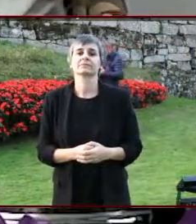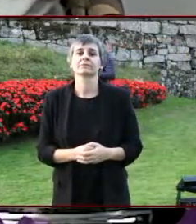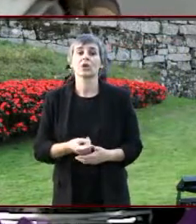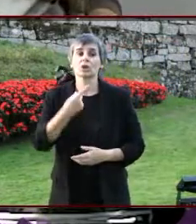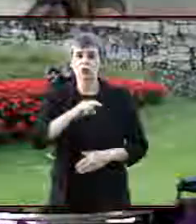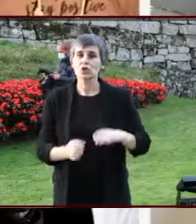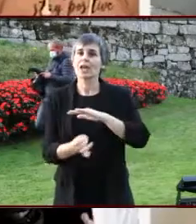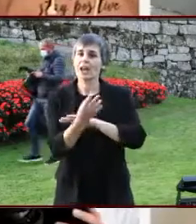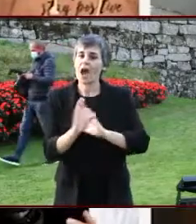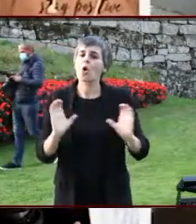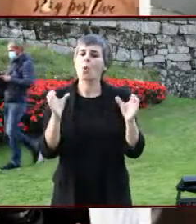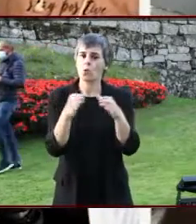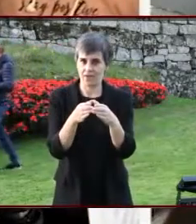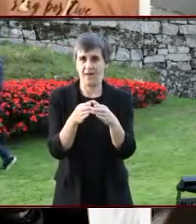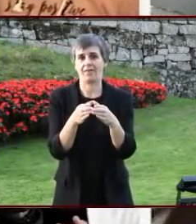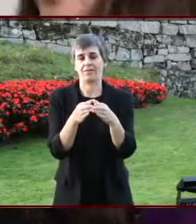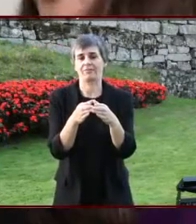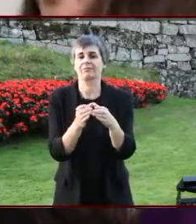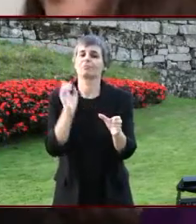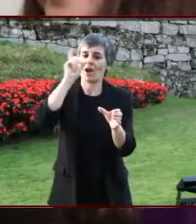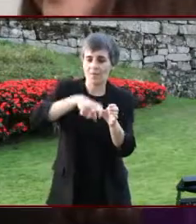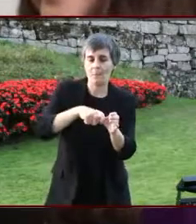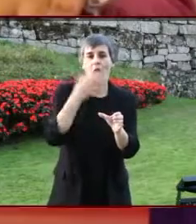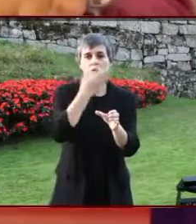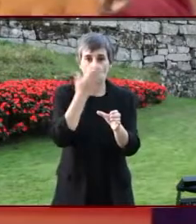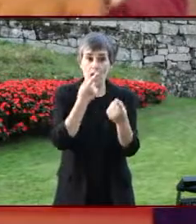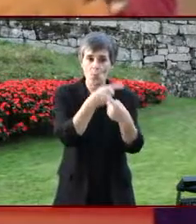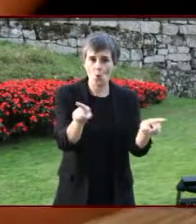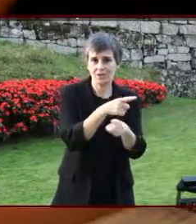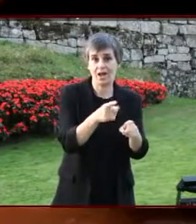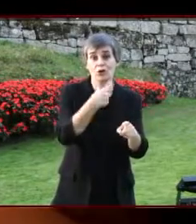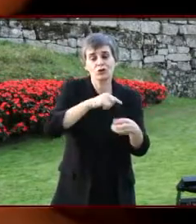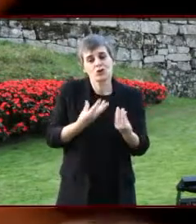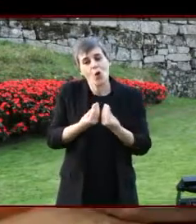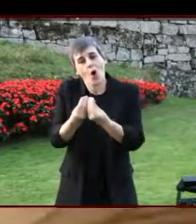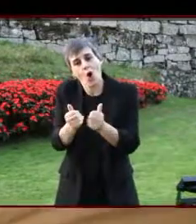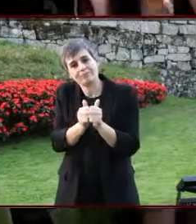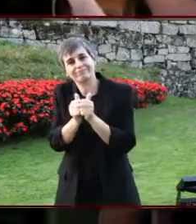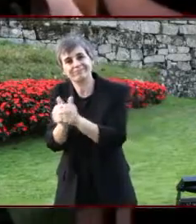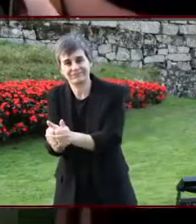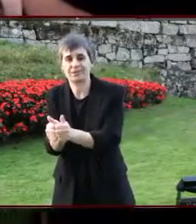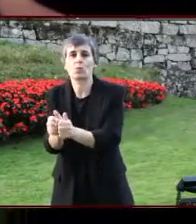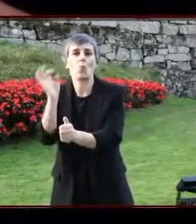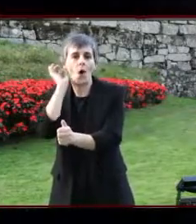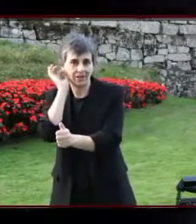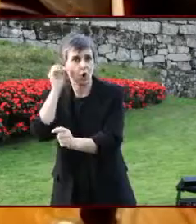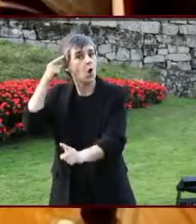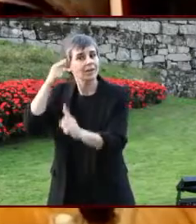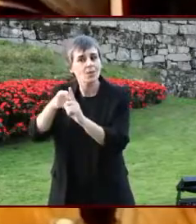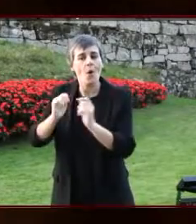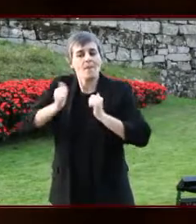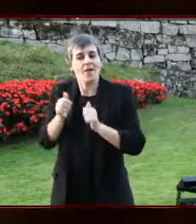Creamos comunidade coas escolas de música e acompañamos as mozas nos seus primeiros pasos no sector musical.